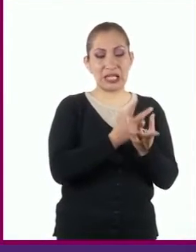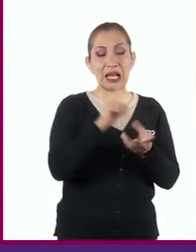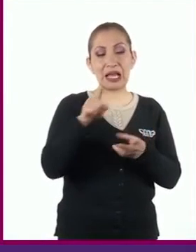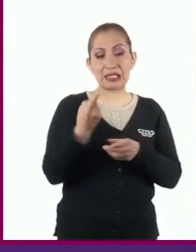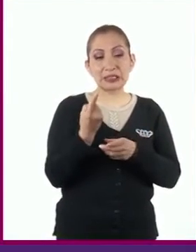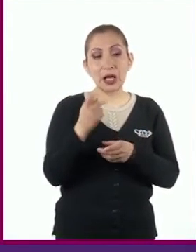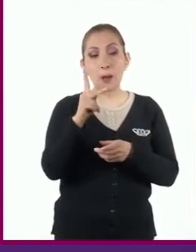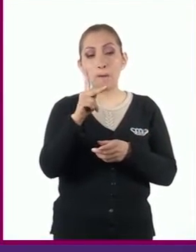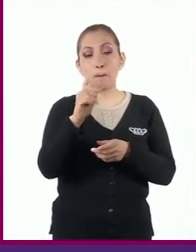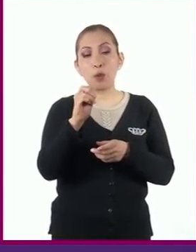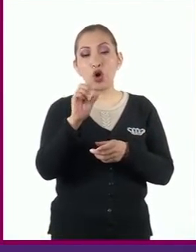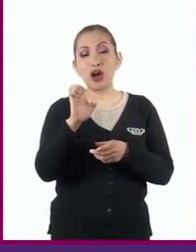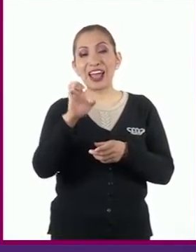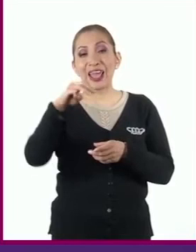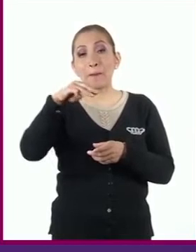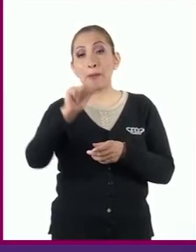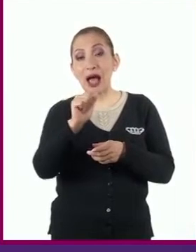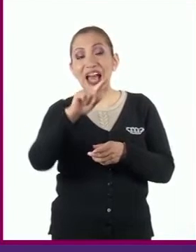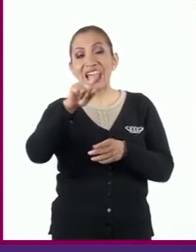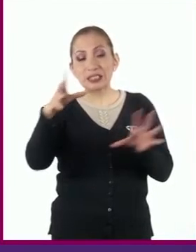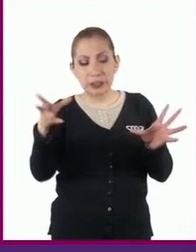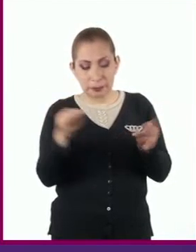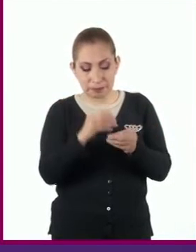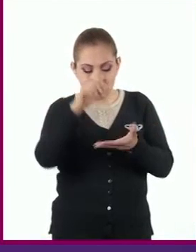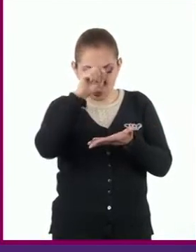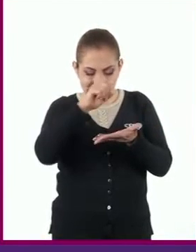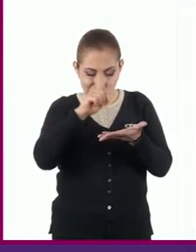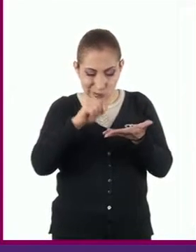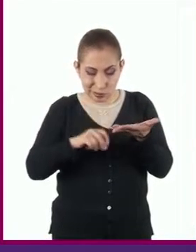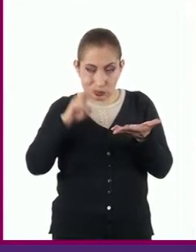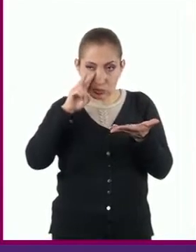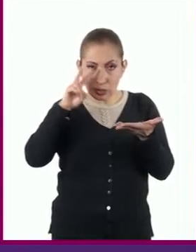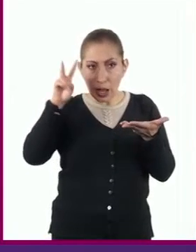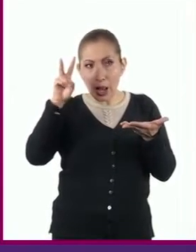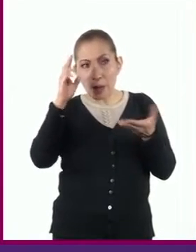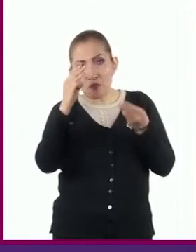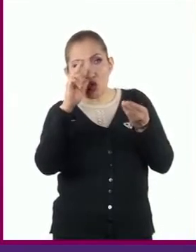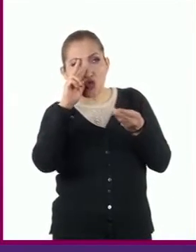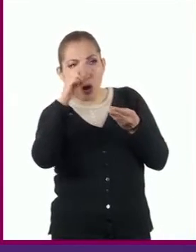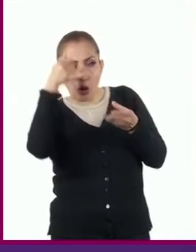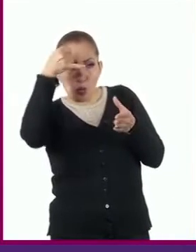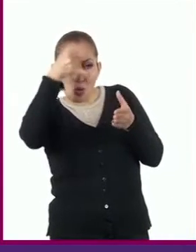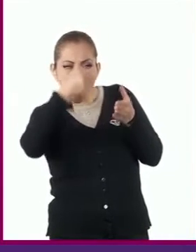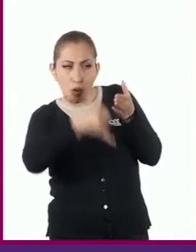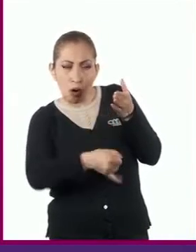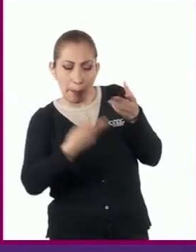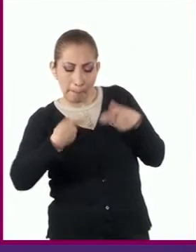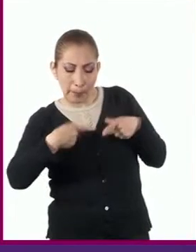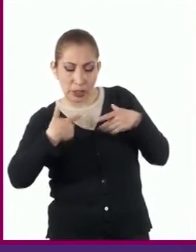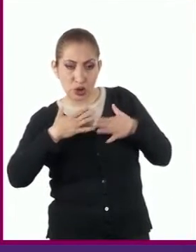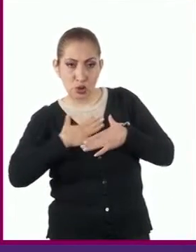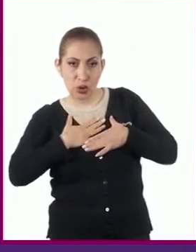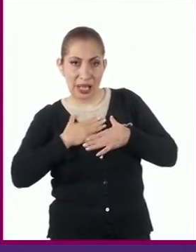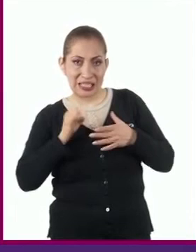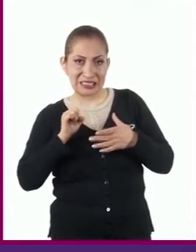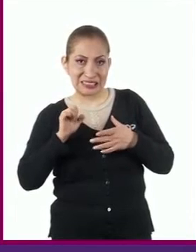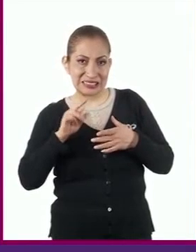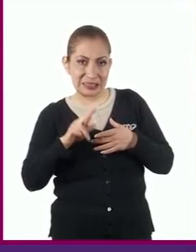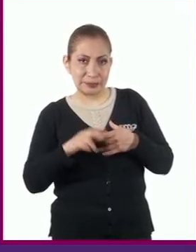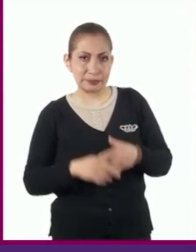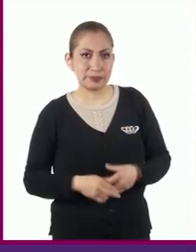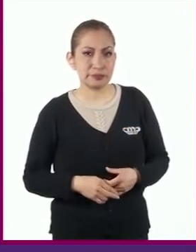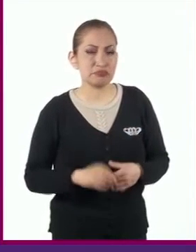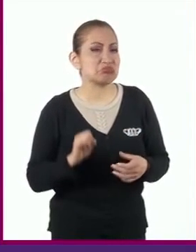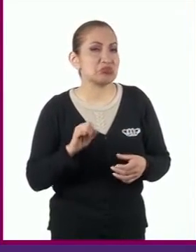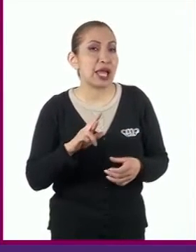es poema, que es una composición que mira al mundo desde la interioridad del ser.